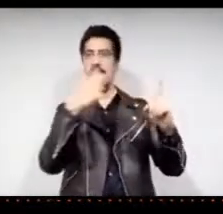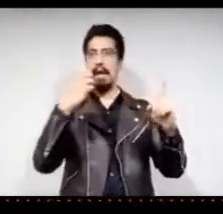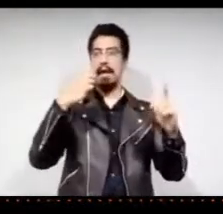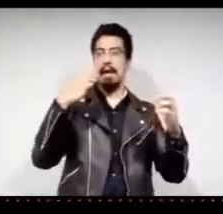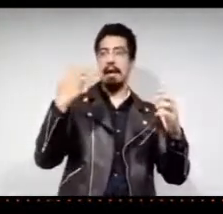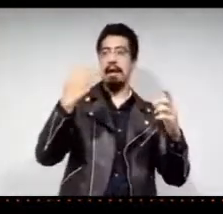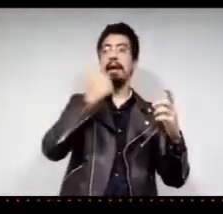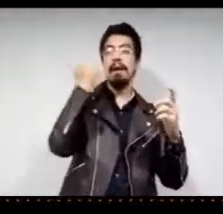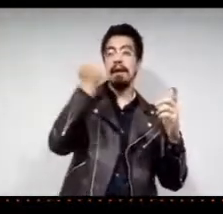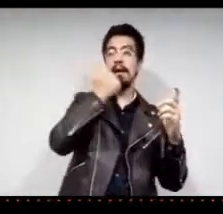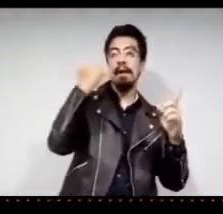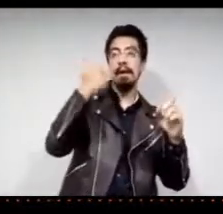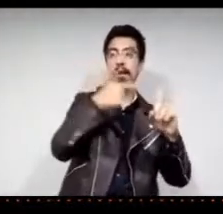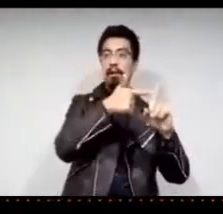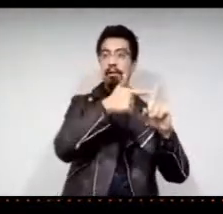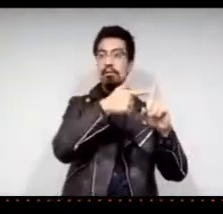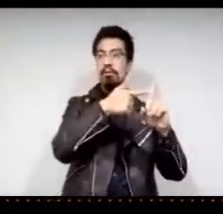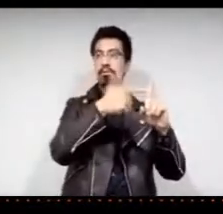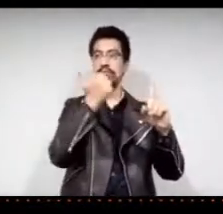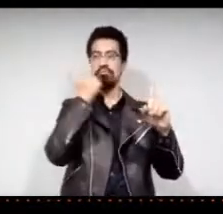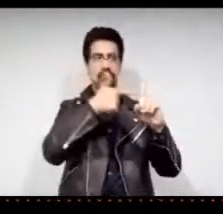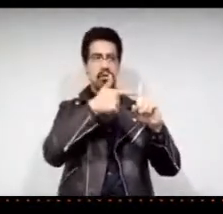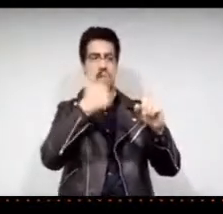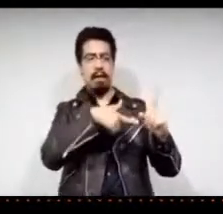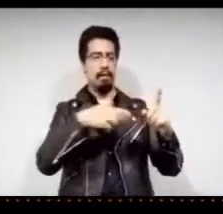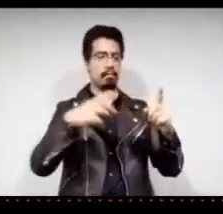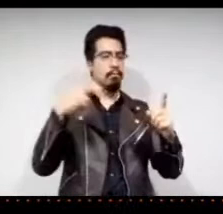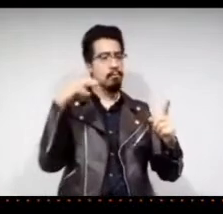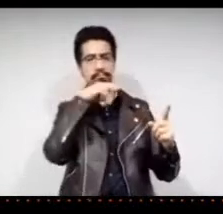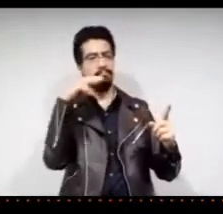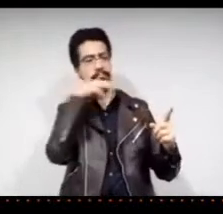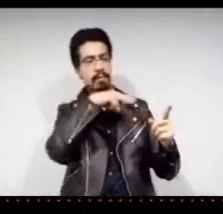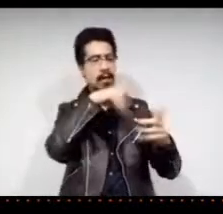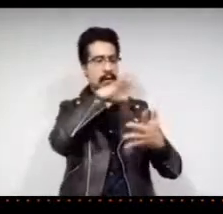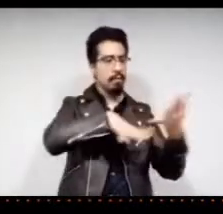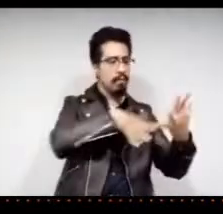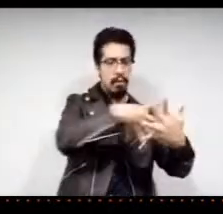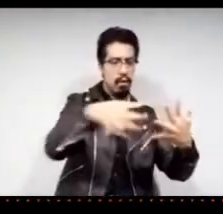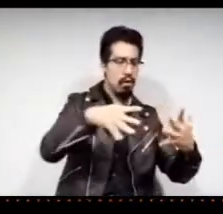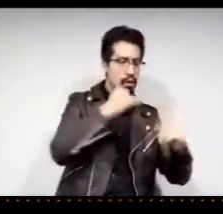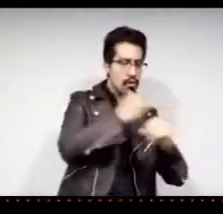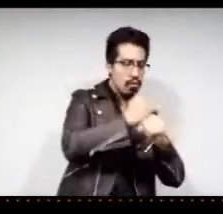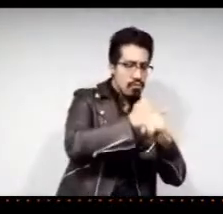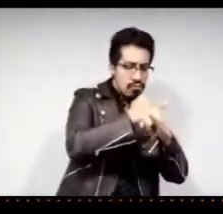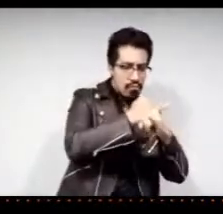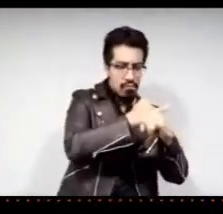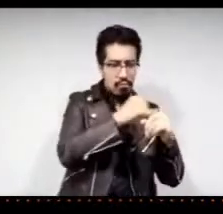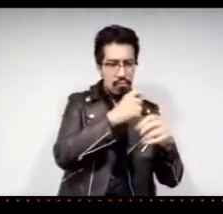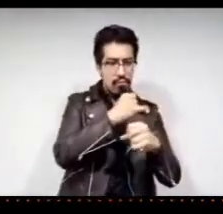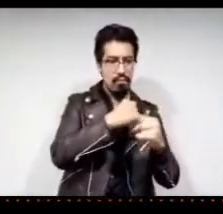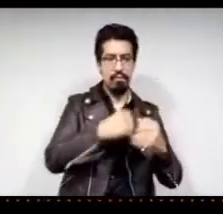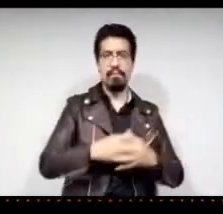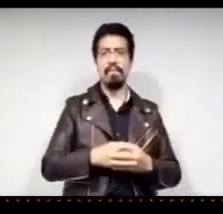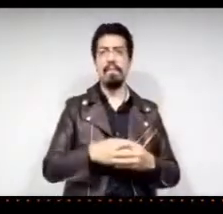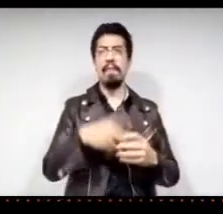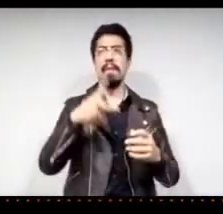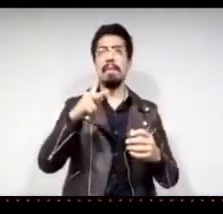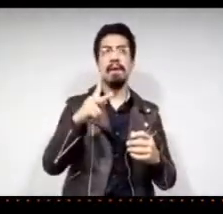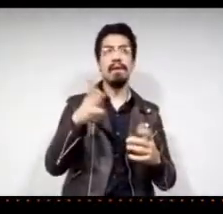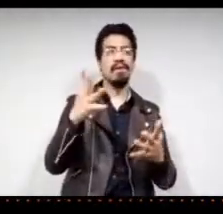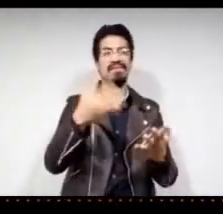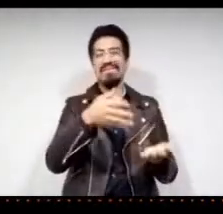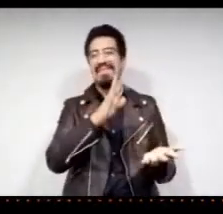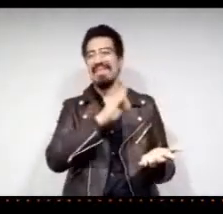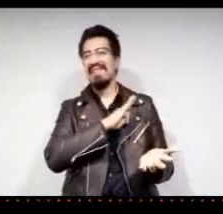multitask, de la velocidad en la que navegan en los diferentes espacios, ya no es capaz de generar esa parte de la